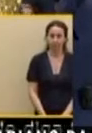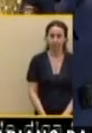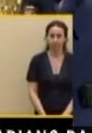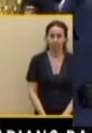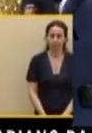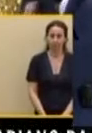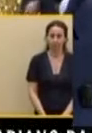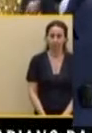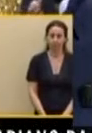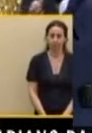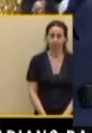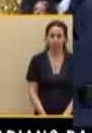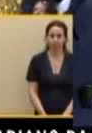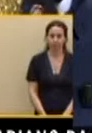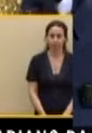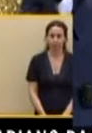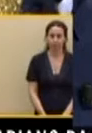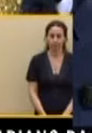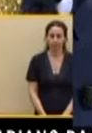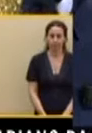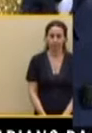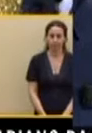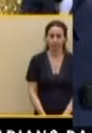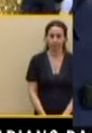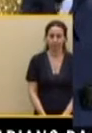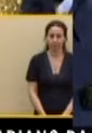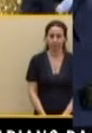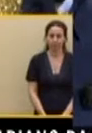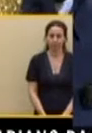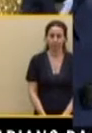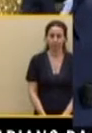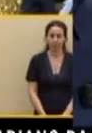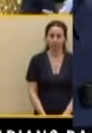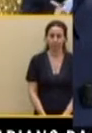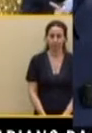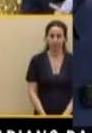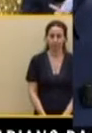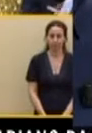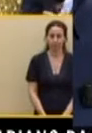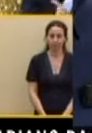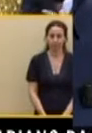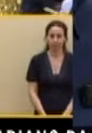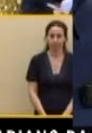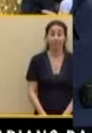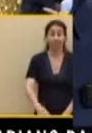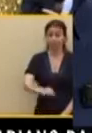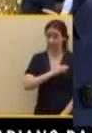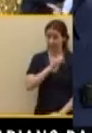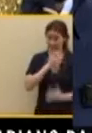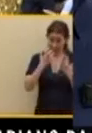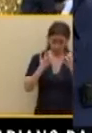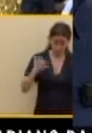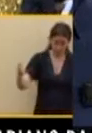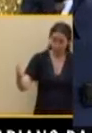como trabajo haciendo un poco de broma no sabemos muy bien quién va a fallar en una posición difícil y sima de explicar que el partido